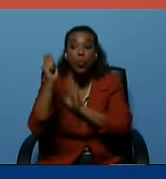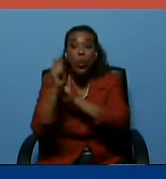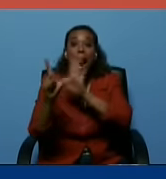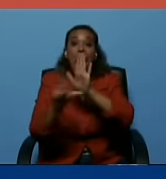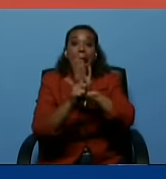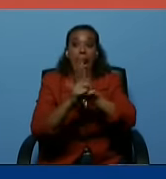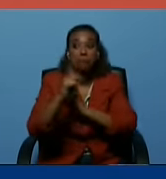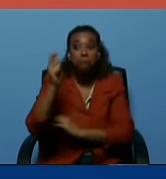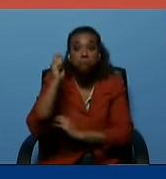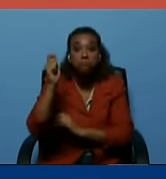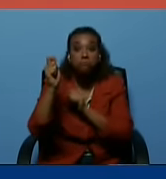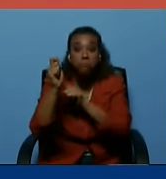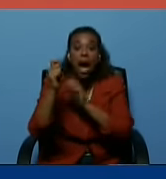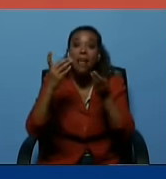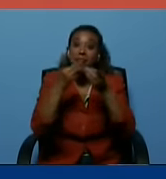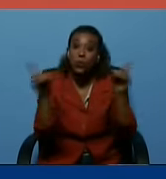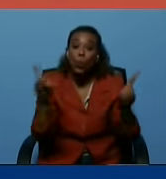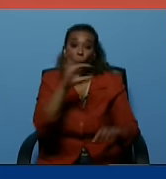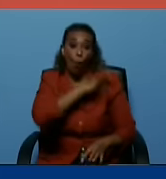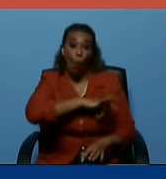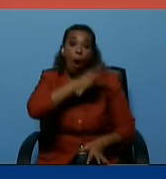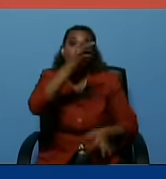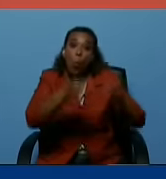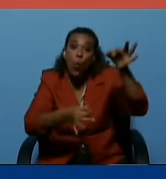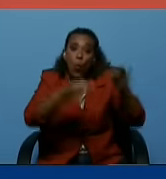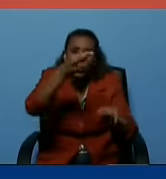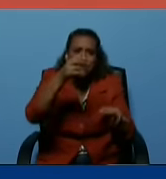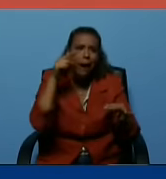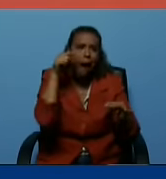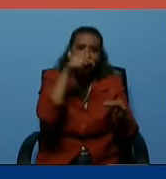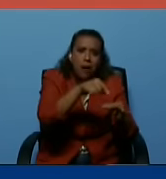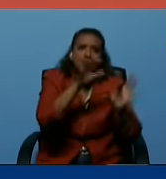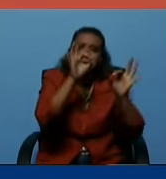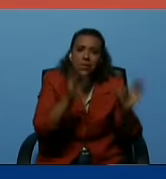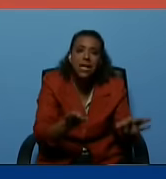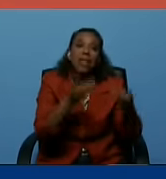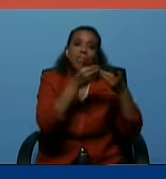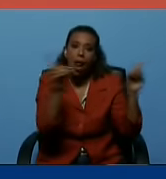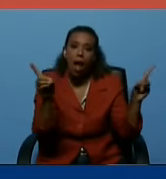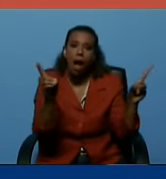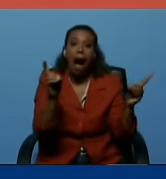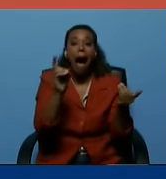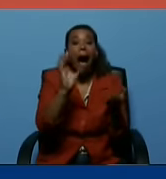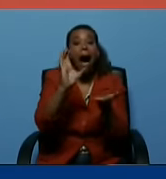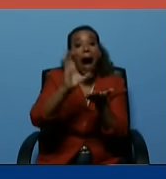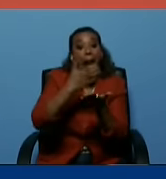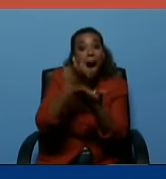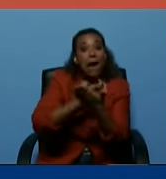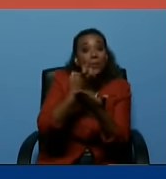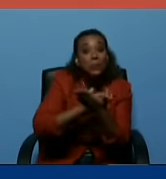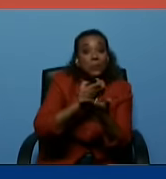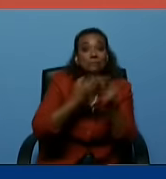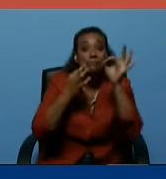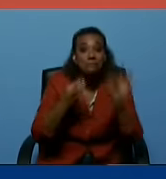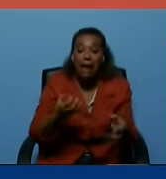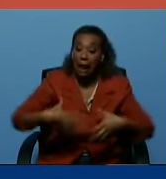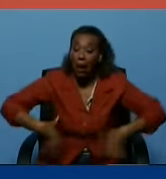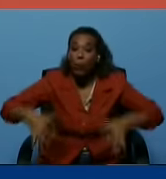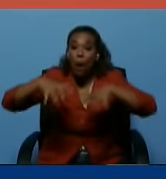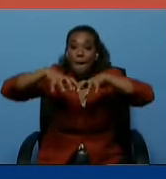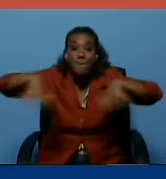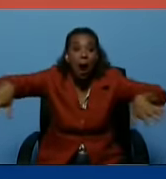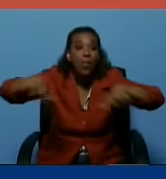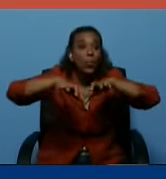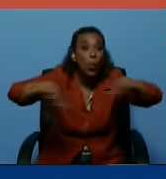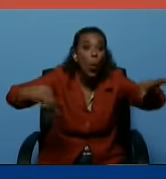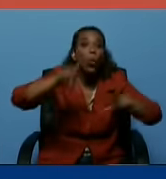profundo de democracia social y de justicia, es que se democratice el capital, es que se democratice la riqueza, es